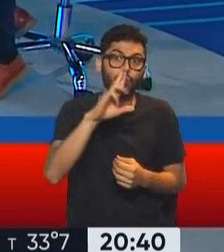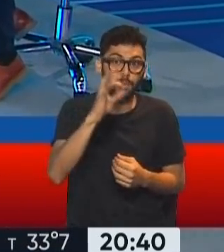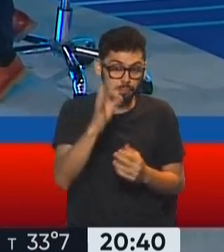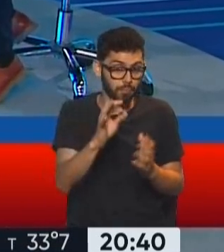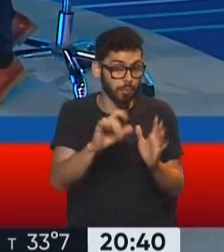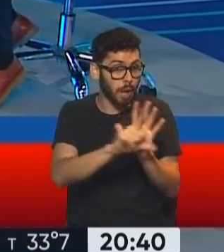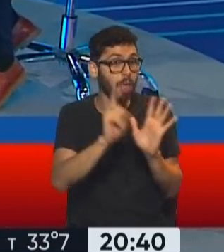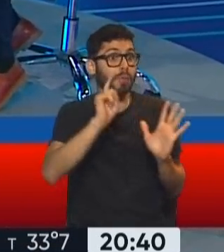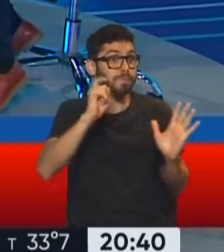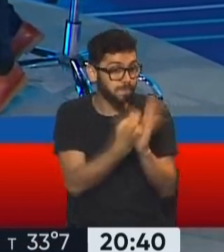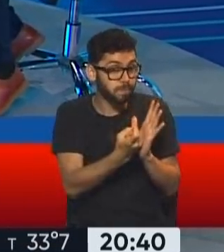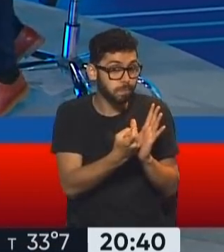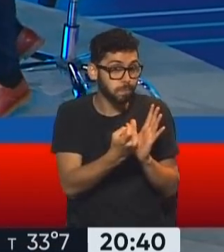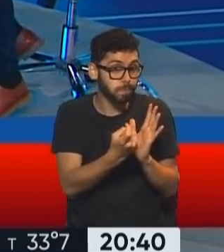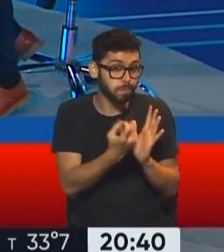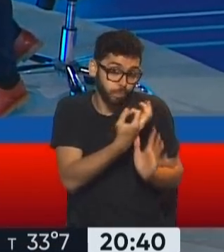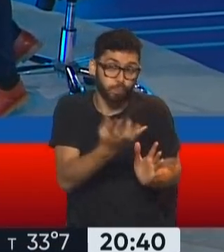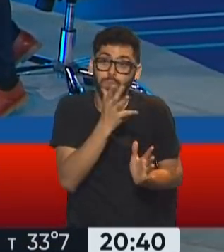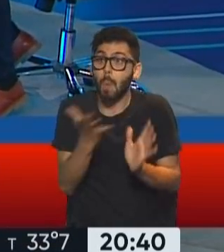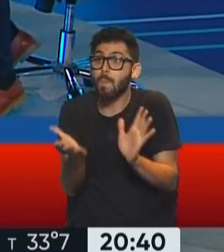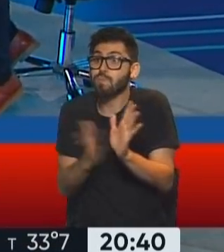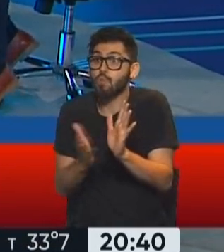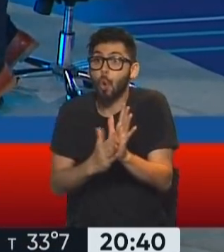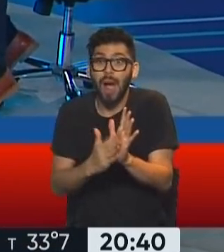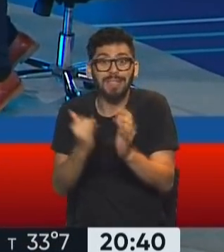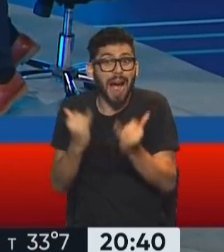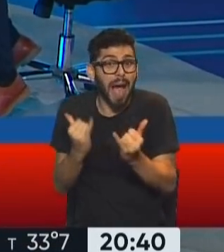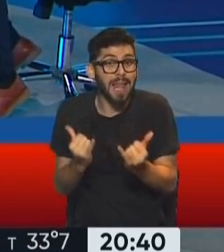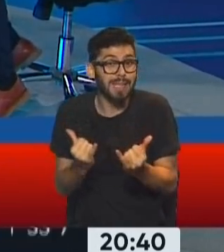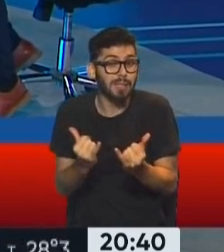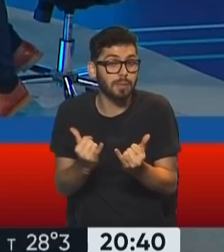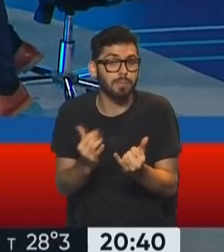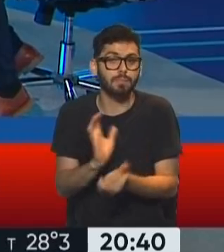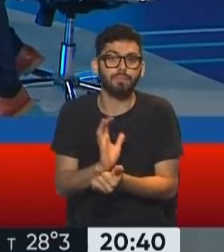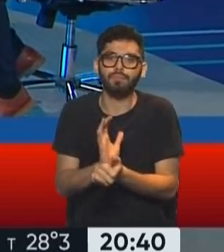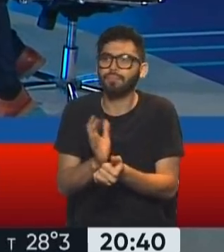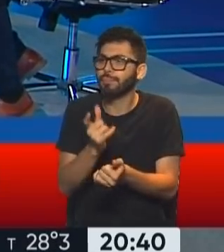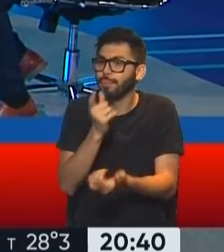¿no? Porque aparecieron pruebas que omitieron eliminar, quedó, digamos, como